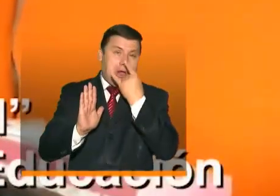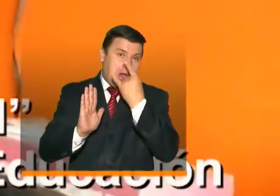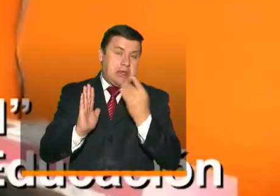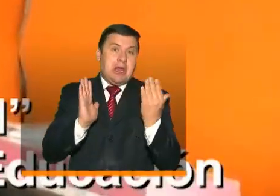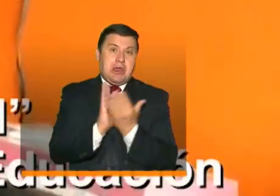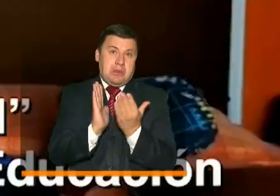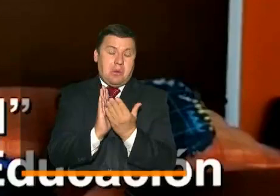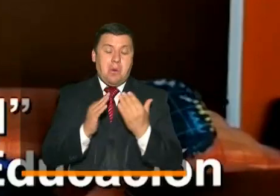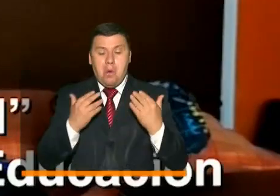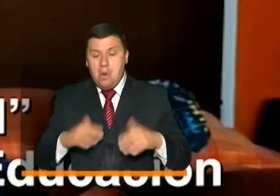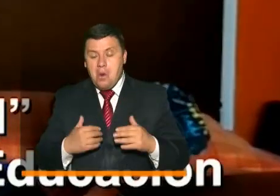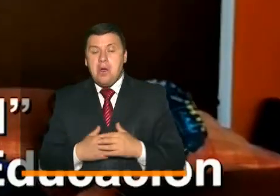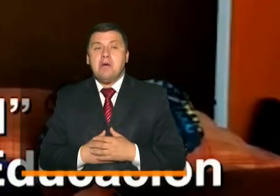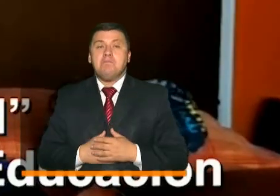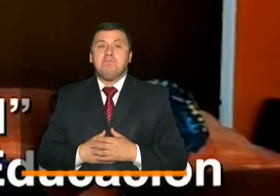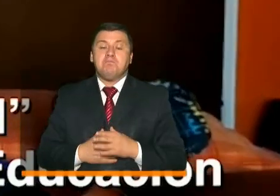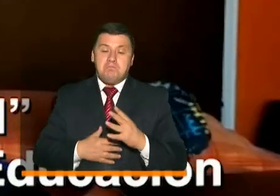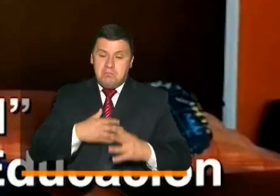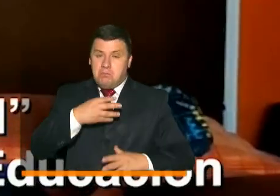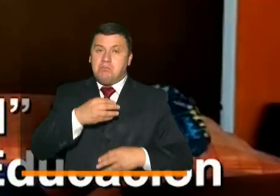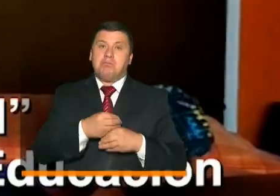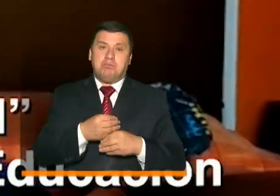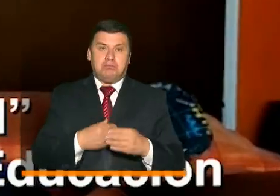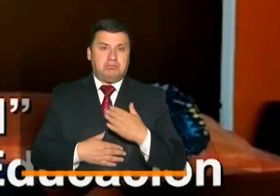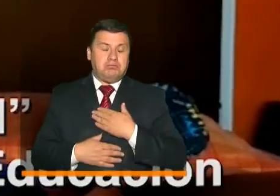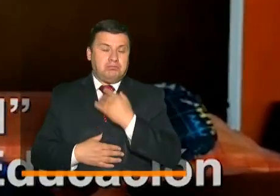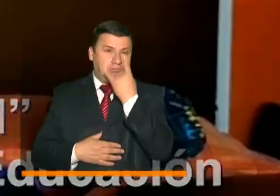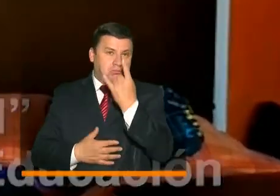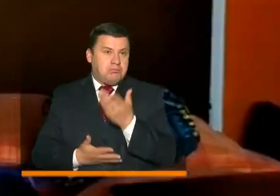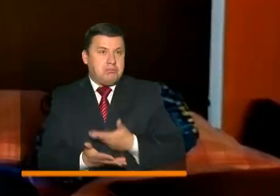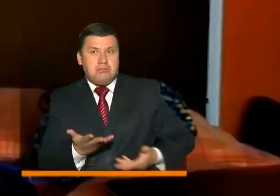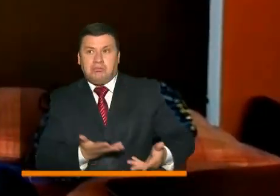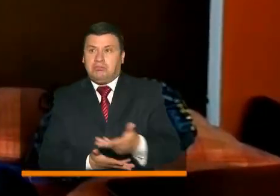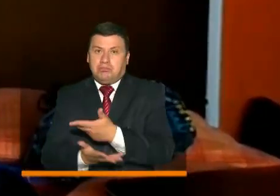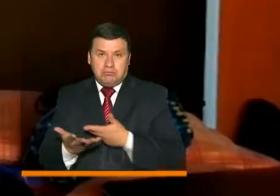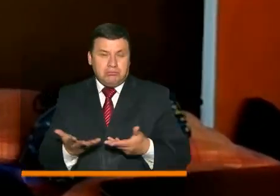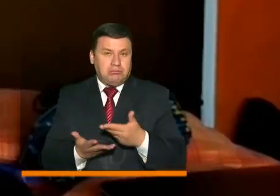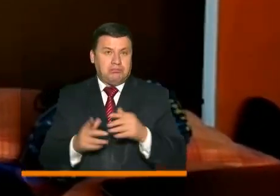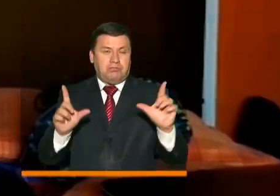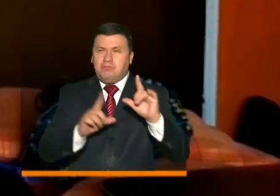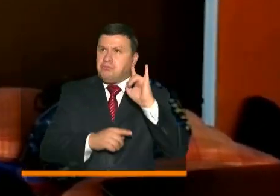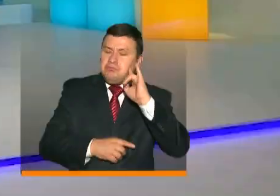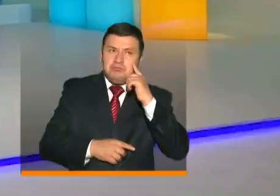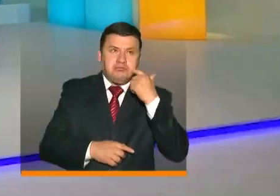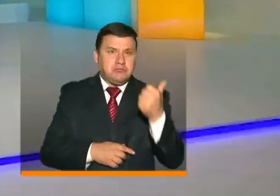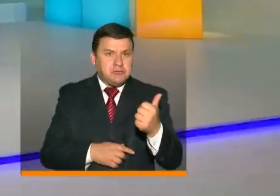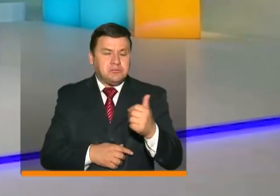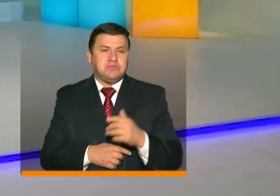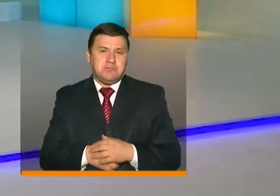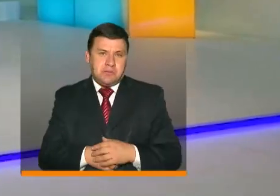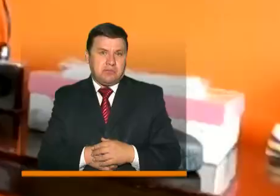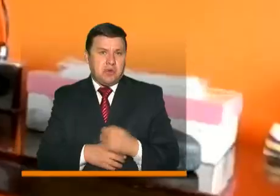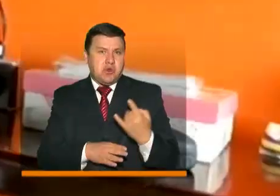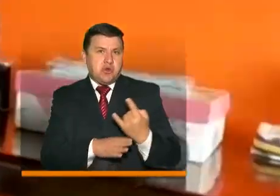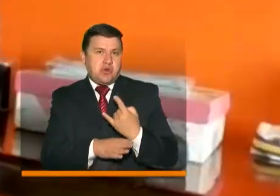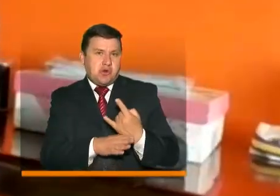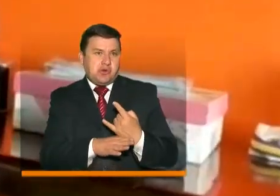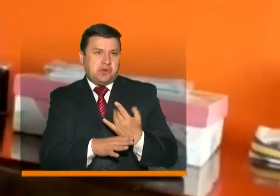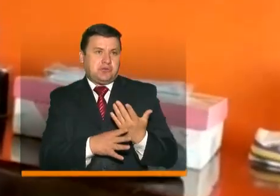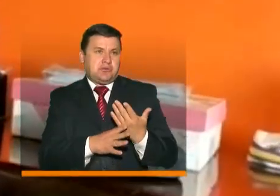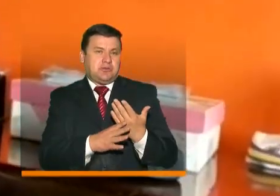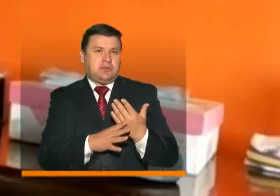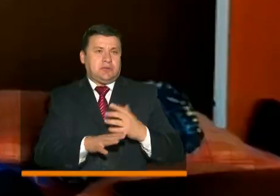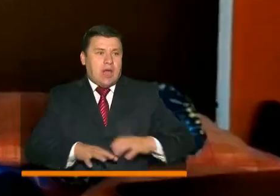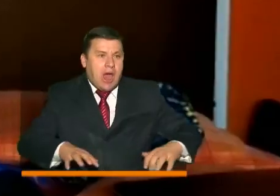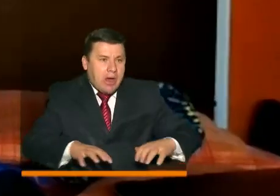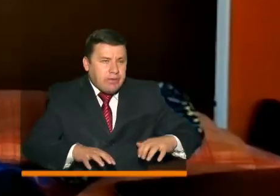educación. Además que me encanta la dinámica que le están dando al programa porque usan actividades